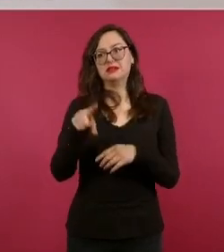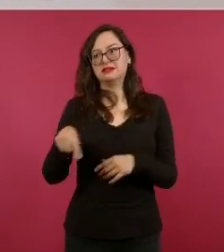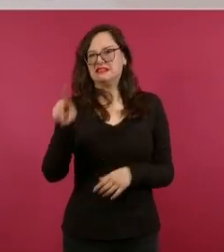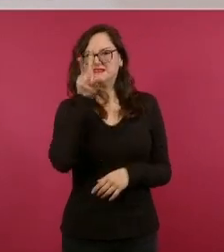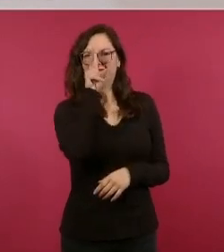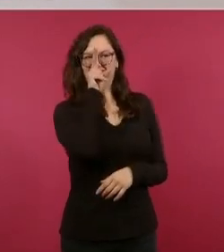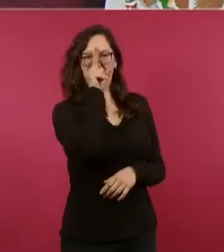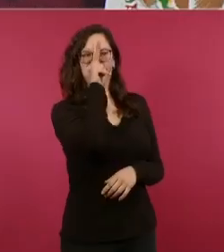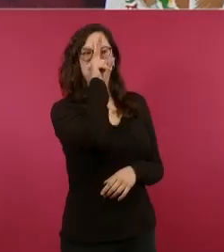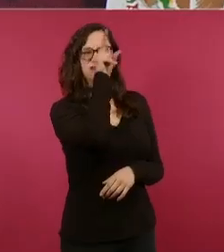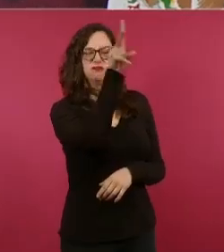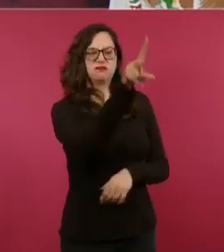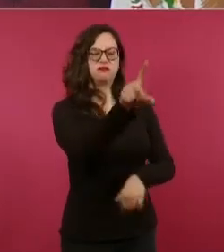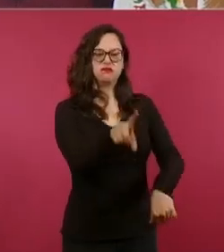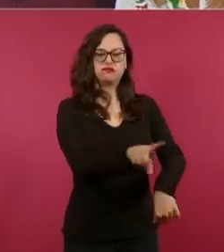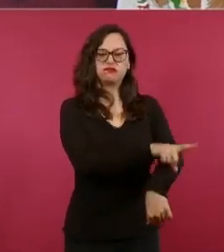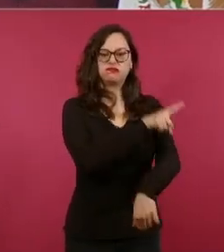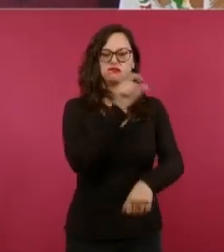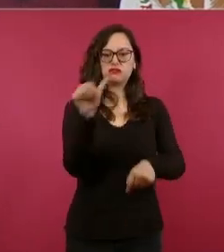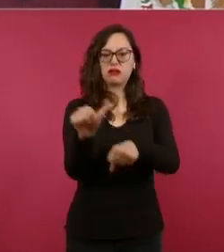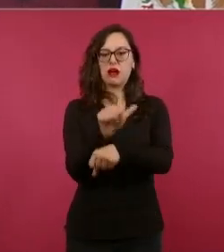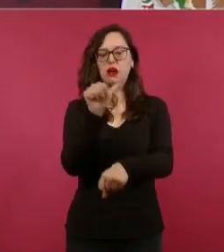por lo mismo.